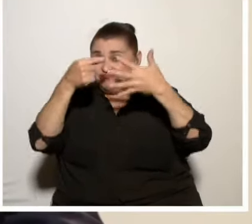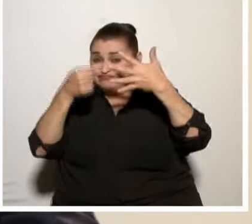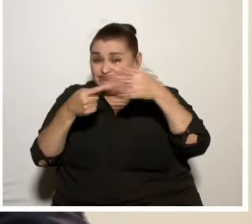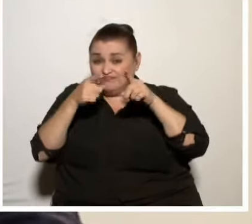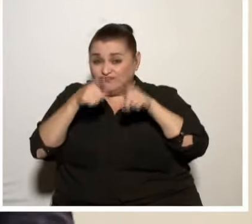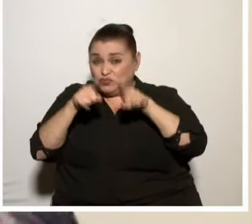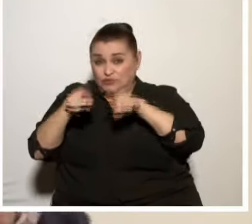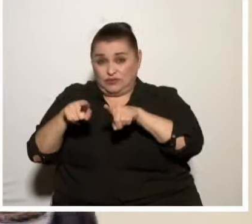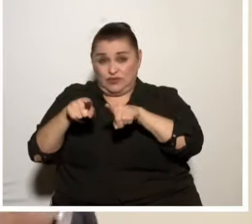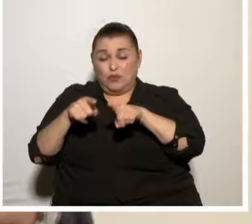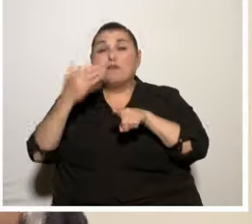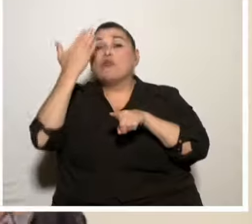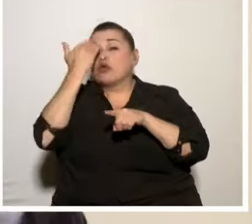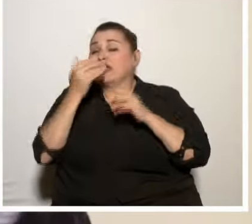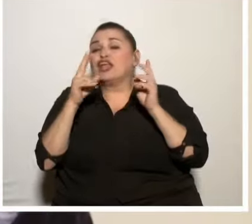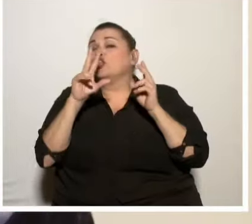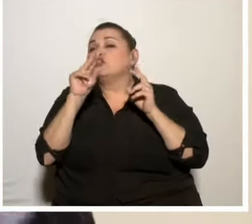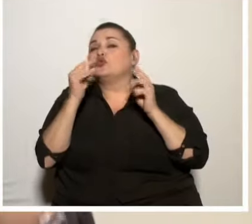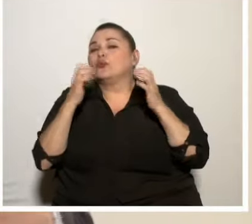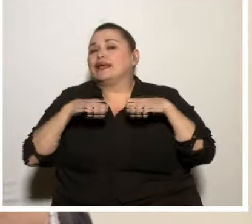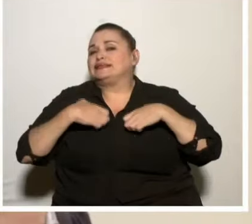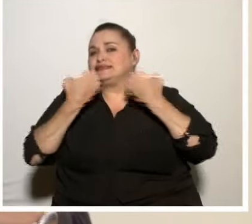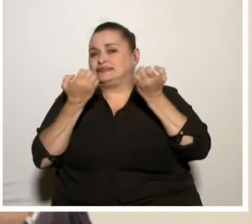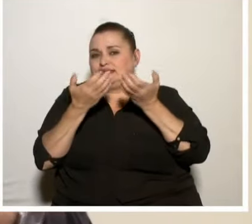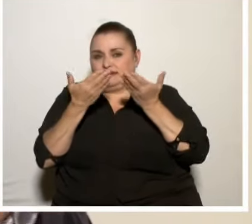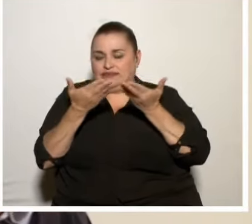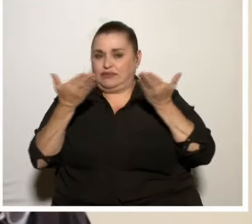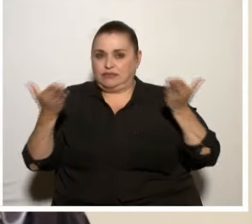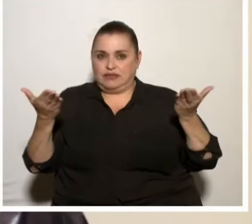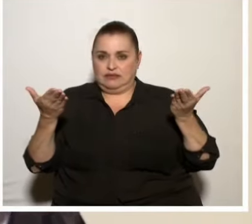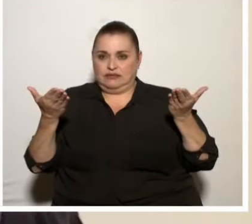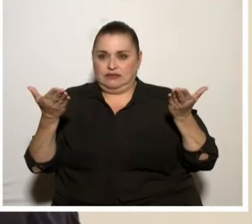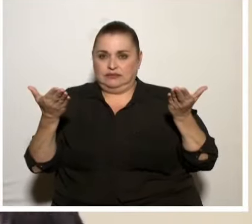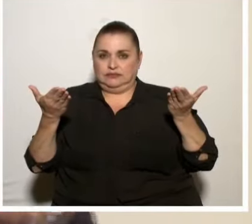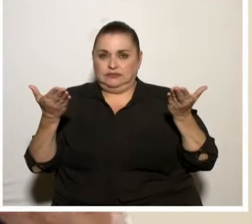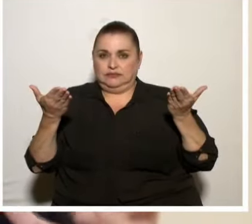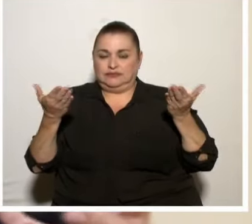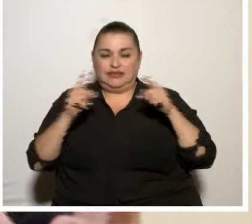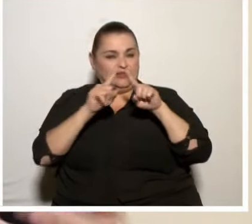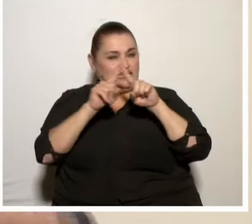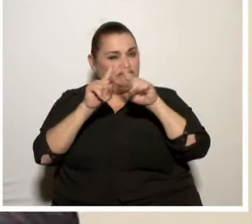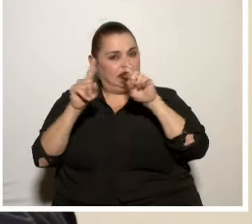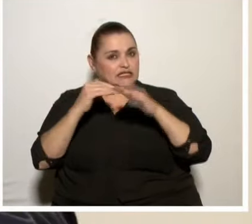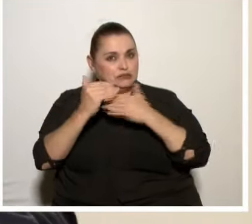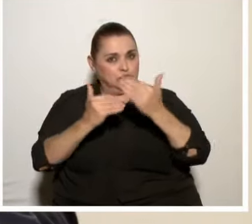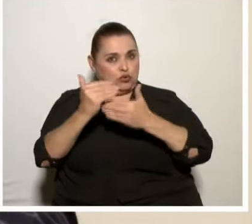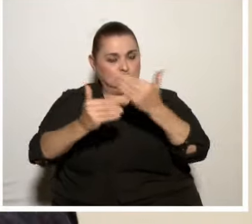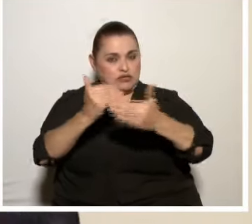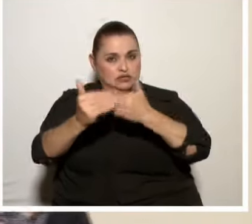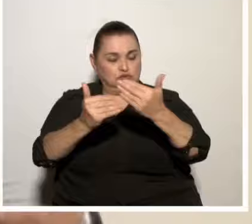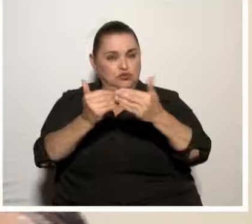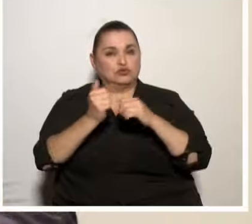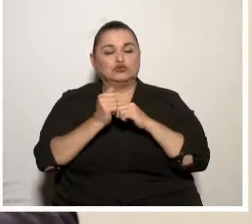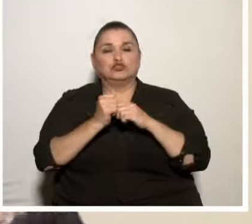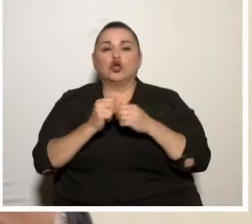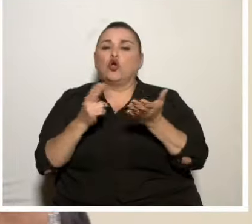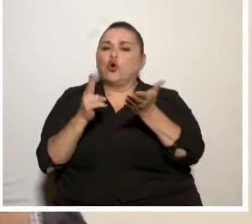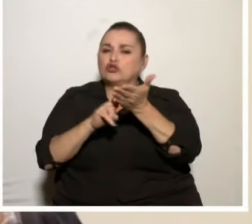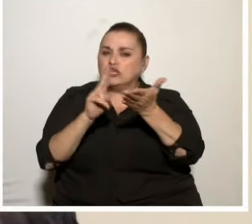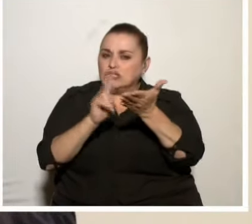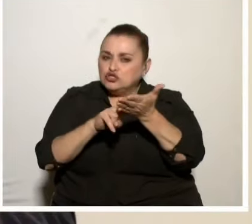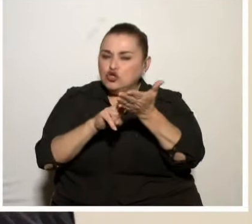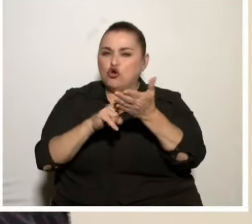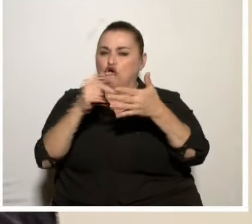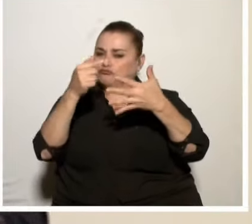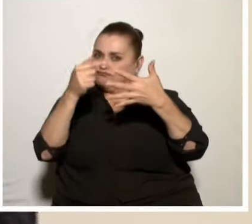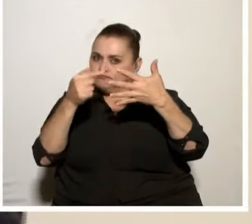se dieron porque no existían las herramientas en los diferentes procesos de contratación y